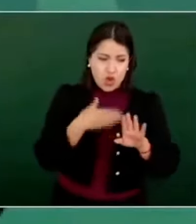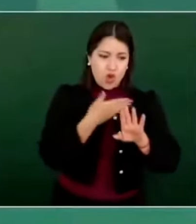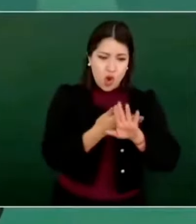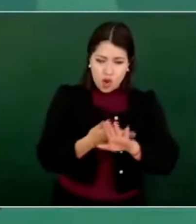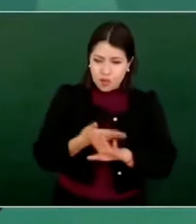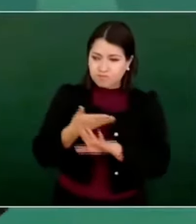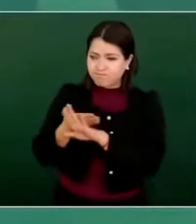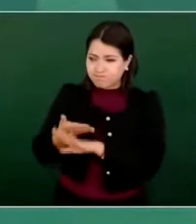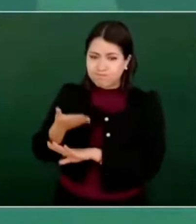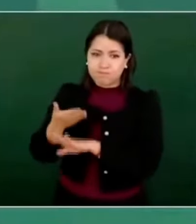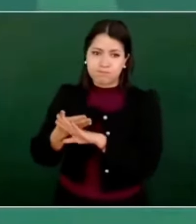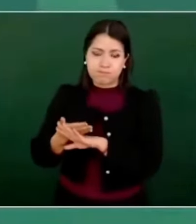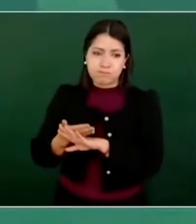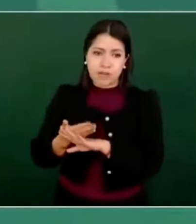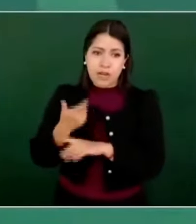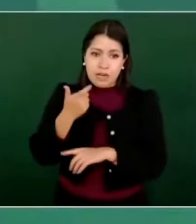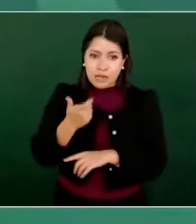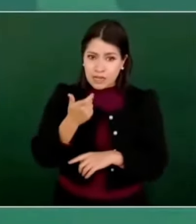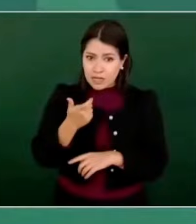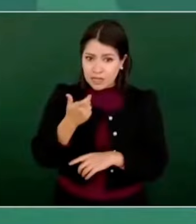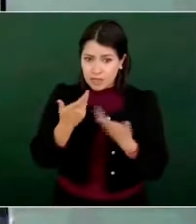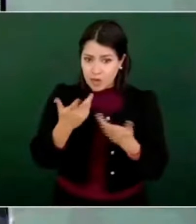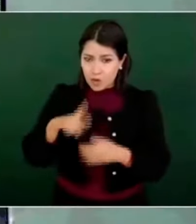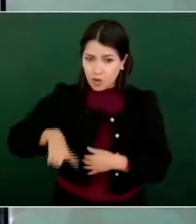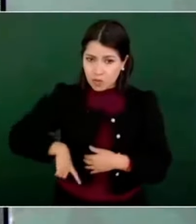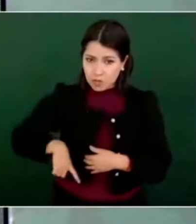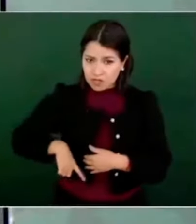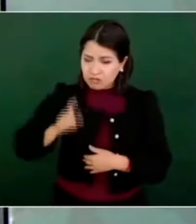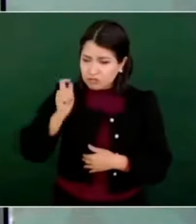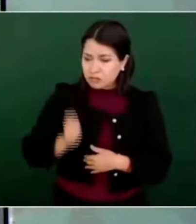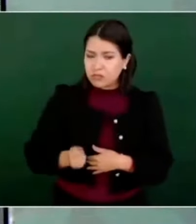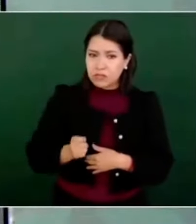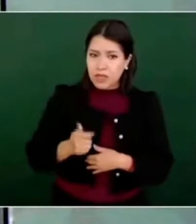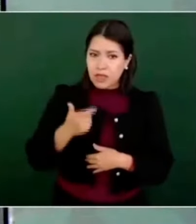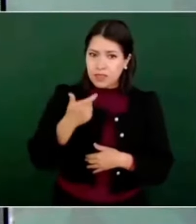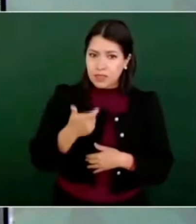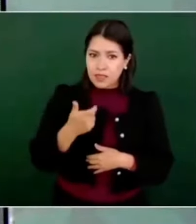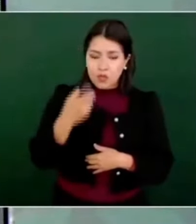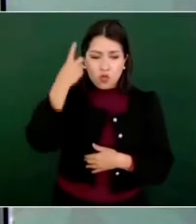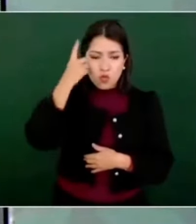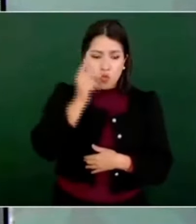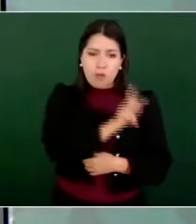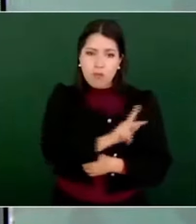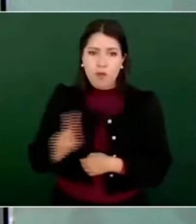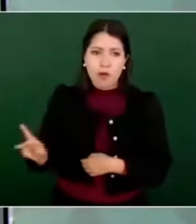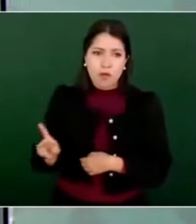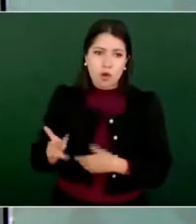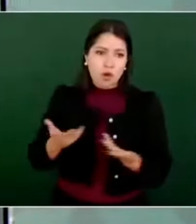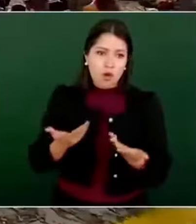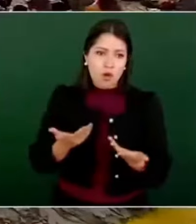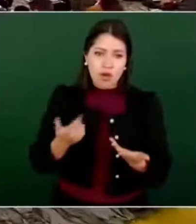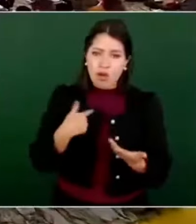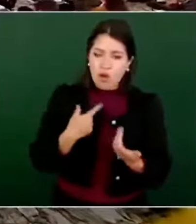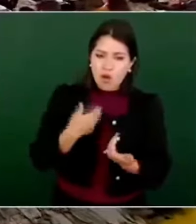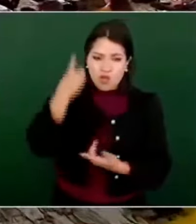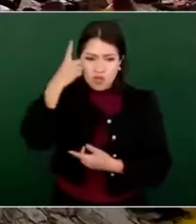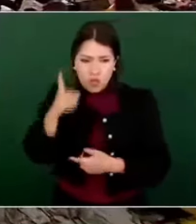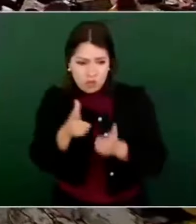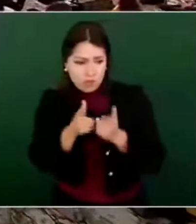del presupuesto es dinero del pueblo no es dinero del gobierno no es dinero de los partidos